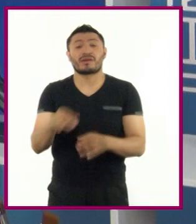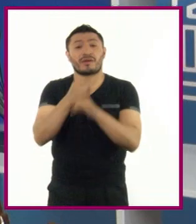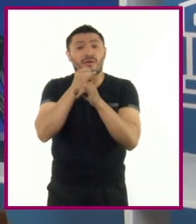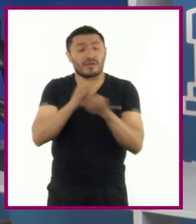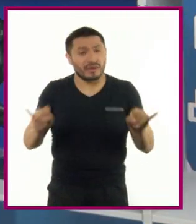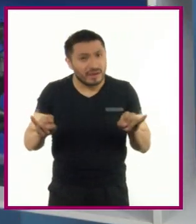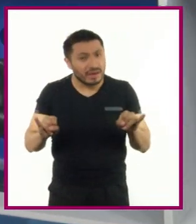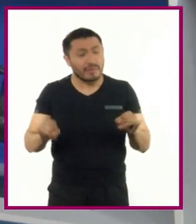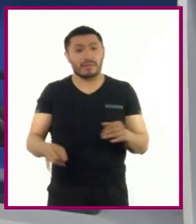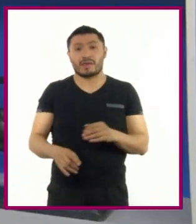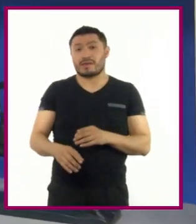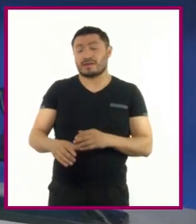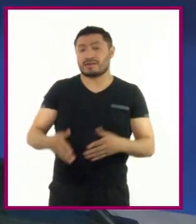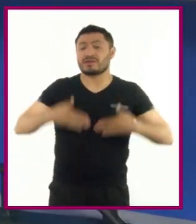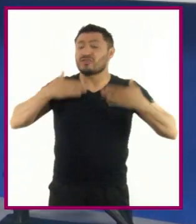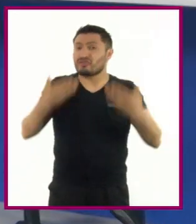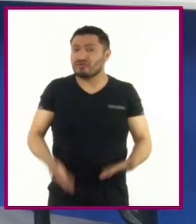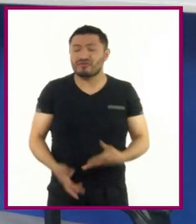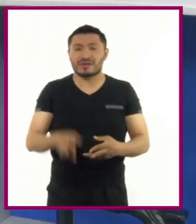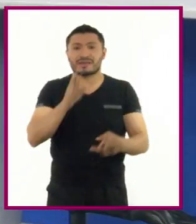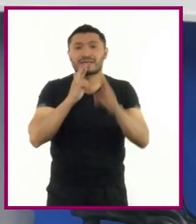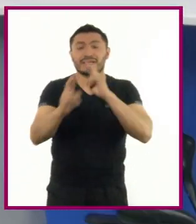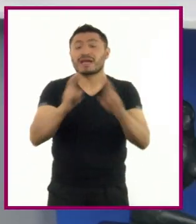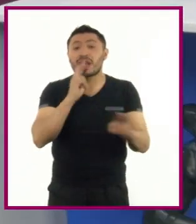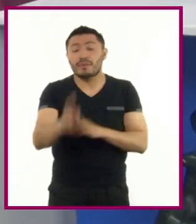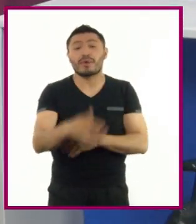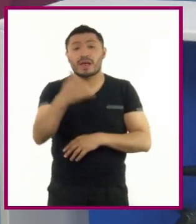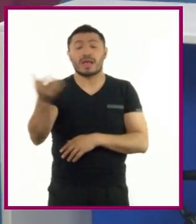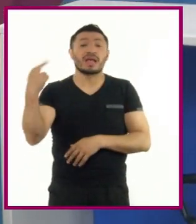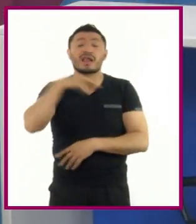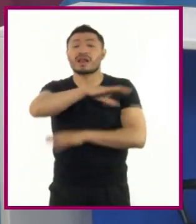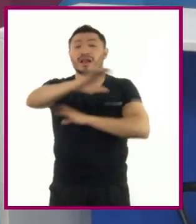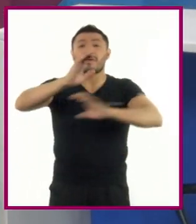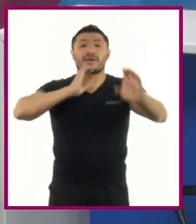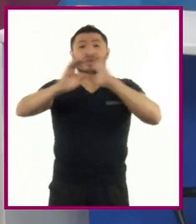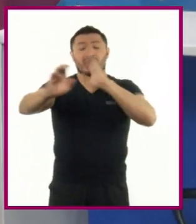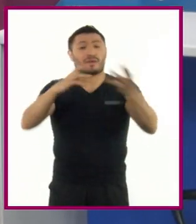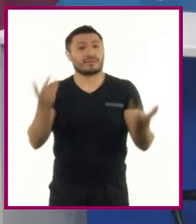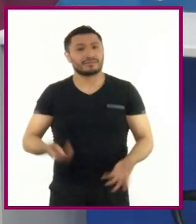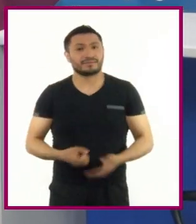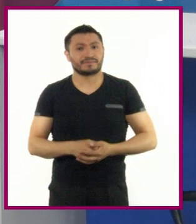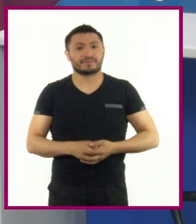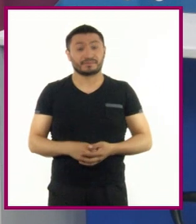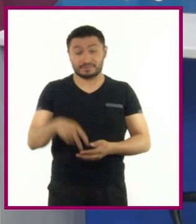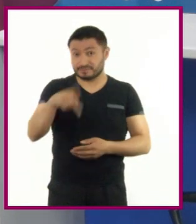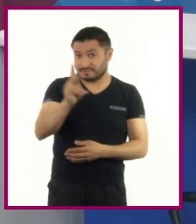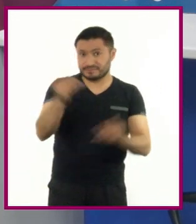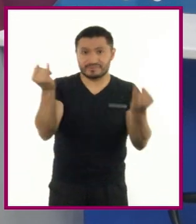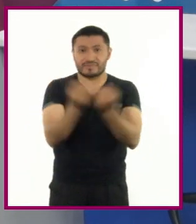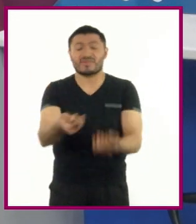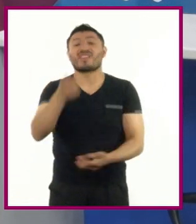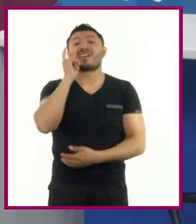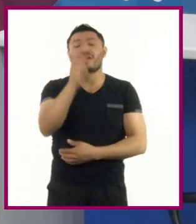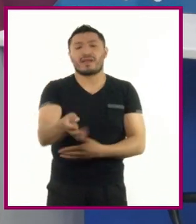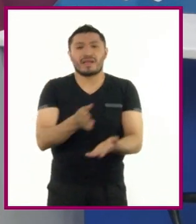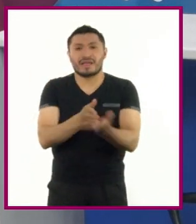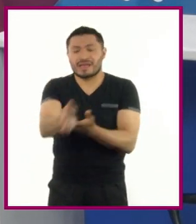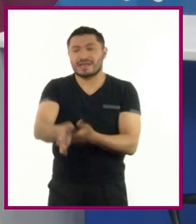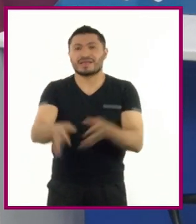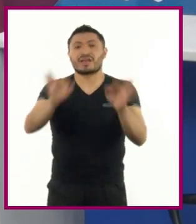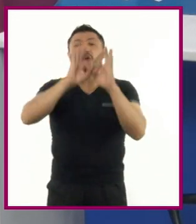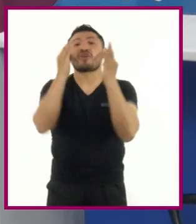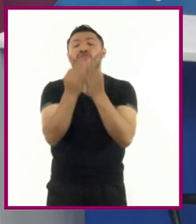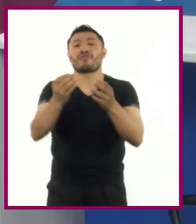independientes, credibilidad en los resultados y rápida comunicación de los mismos. Pero también significa acceso a los medios